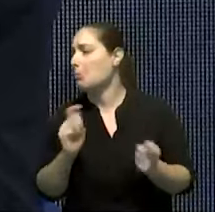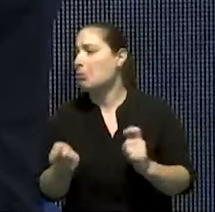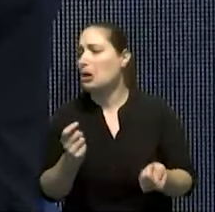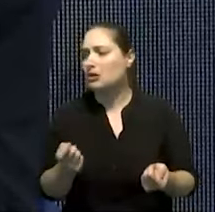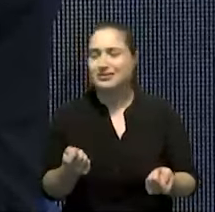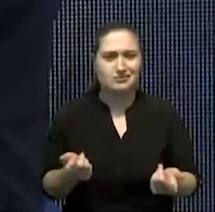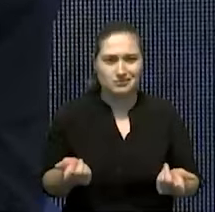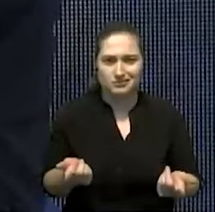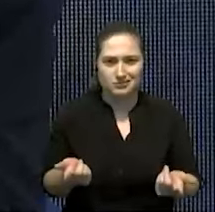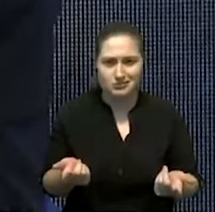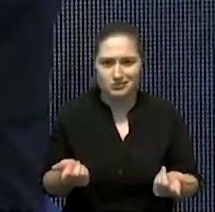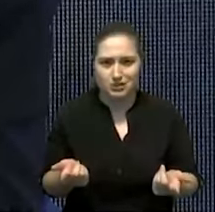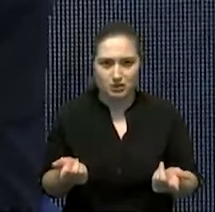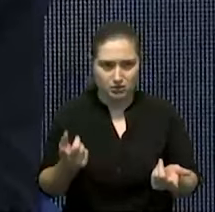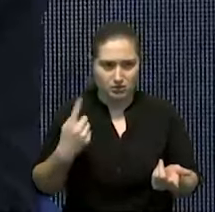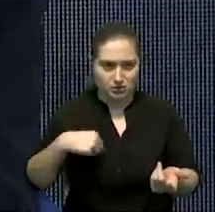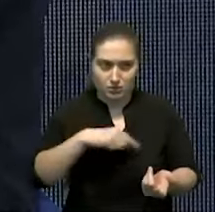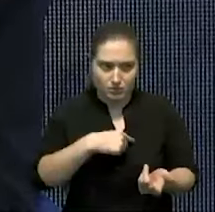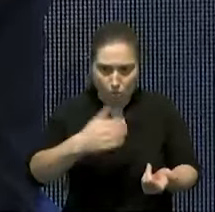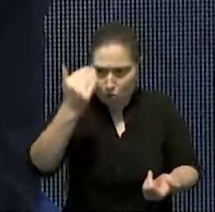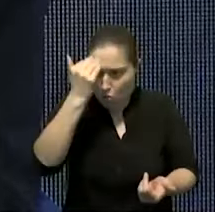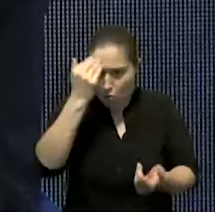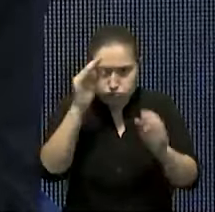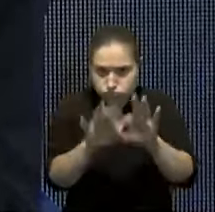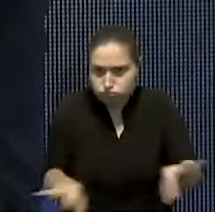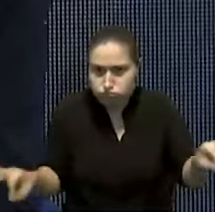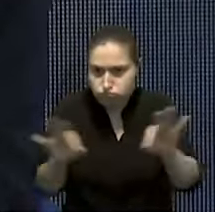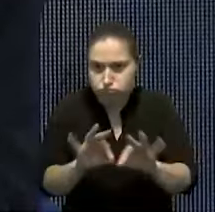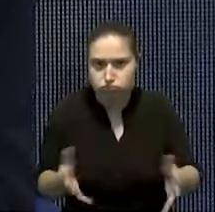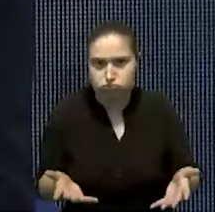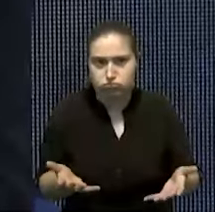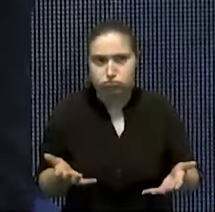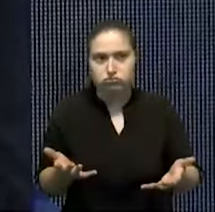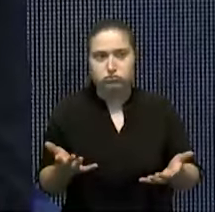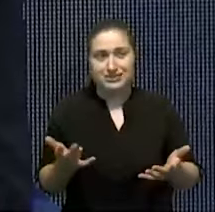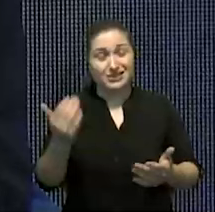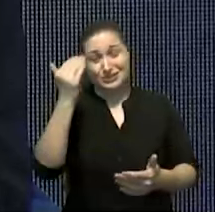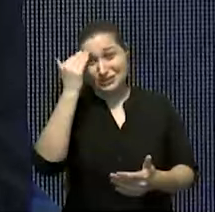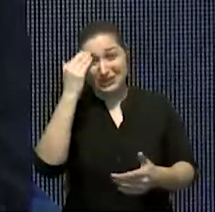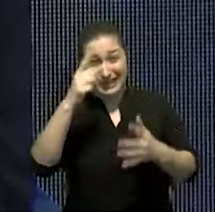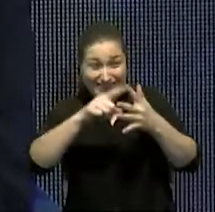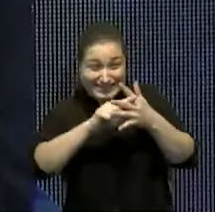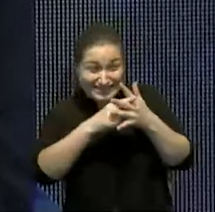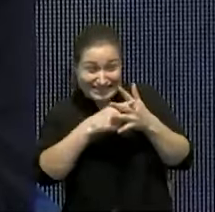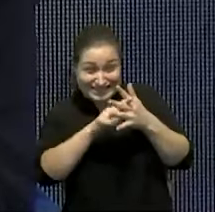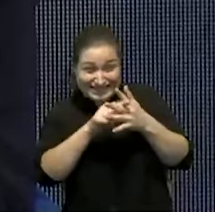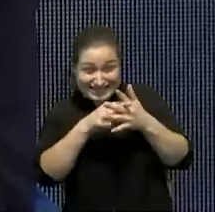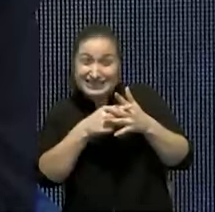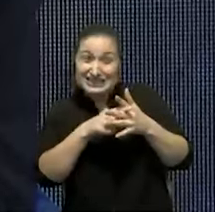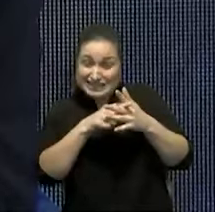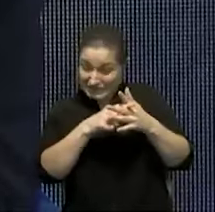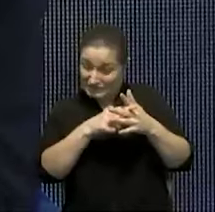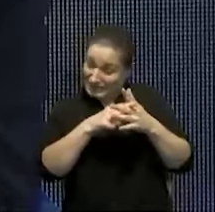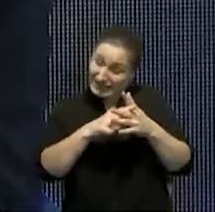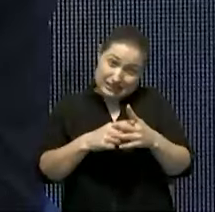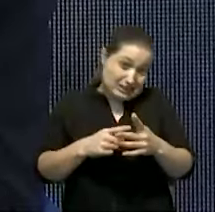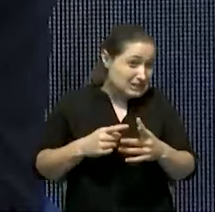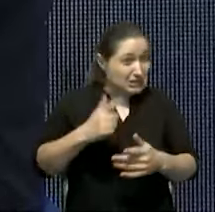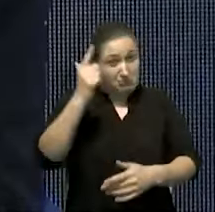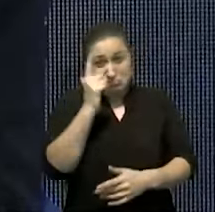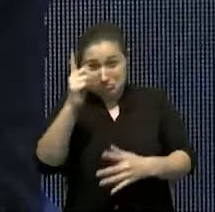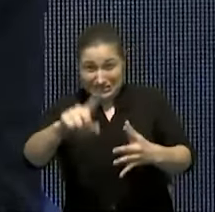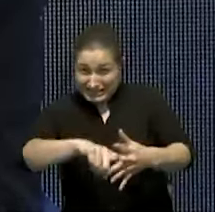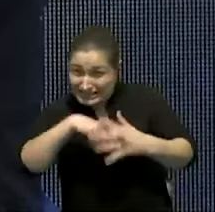convencidos que aunque obviamente es un es un al principio tiene un impacto importante pero que en el